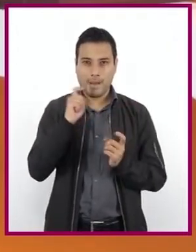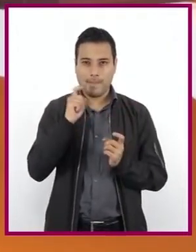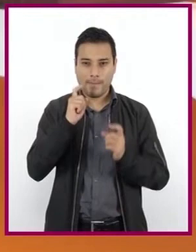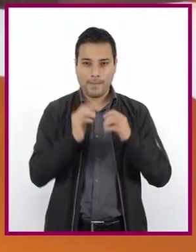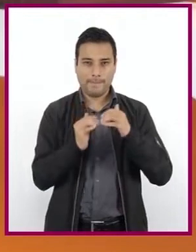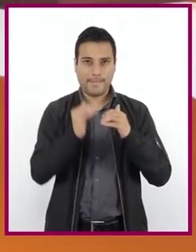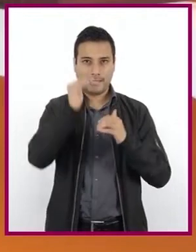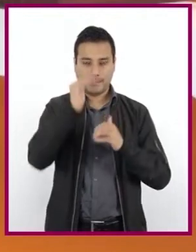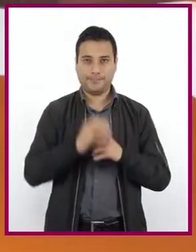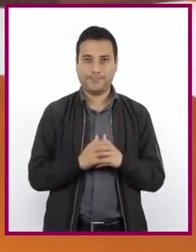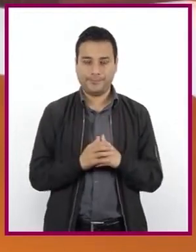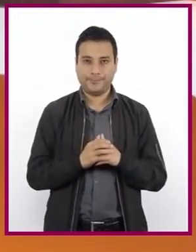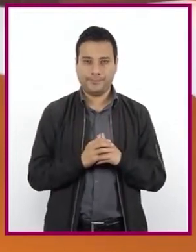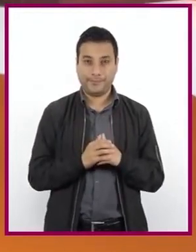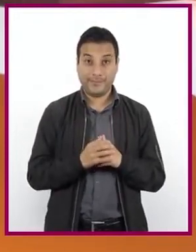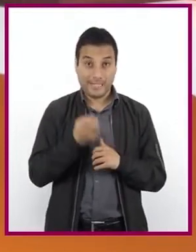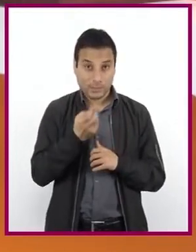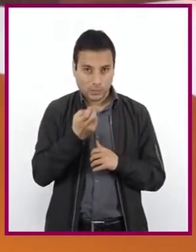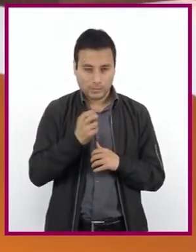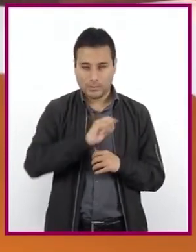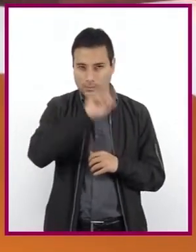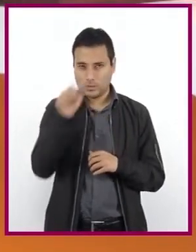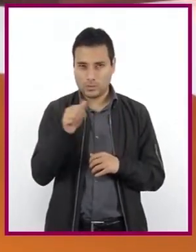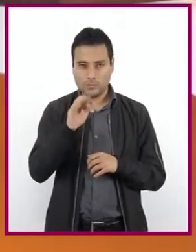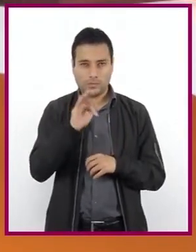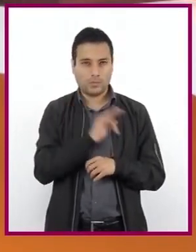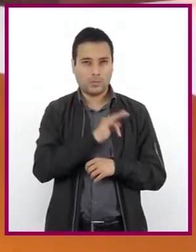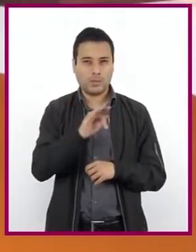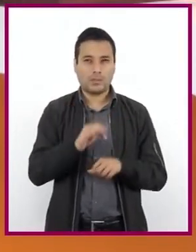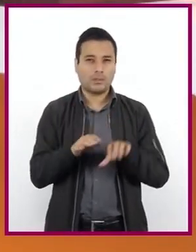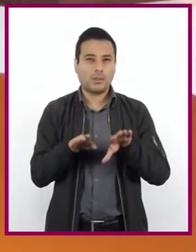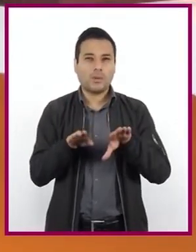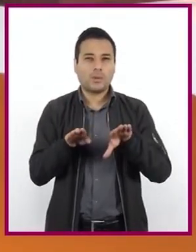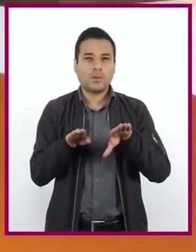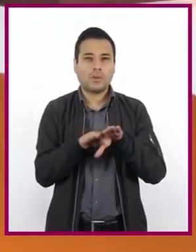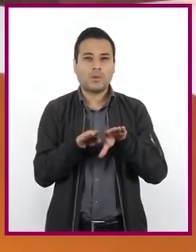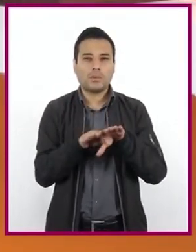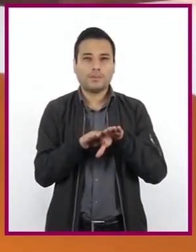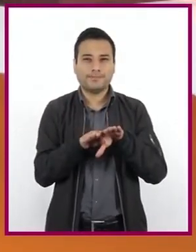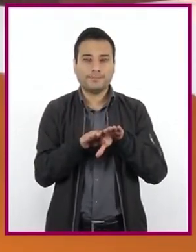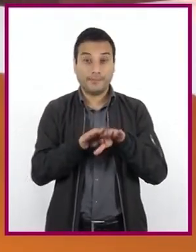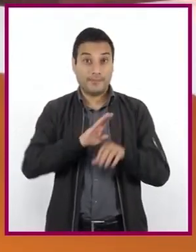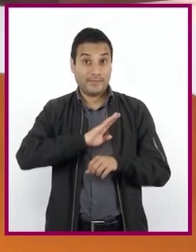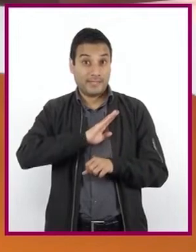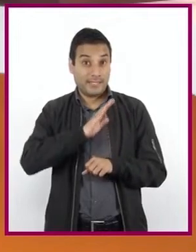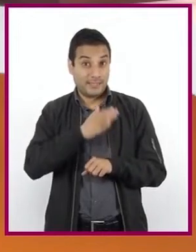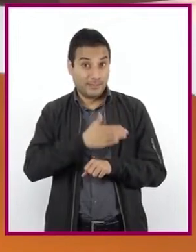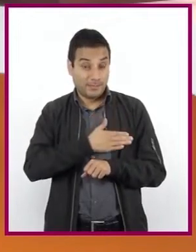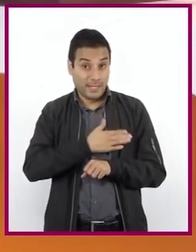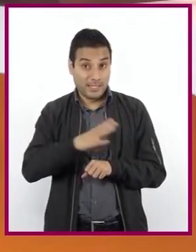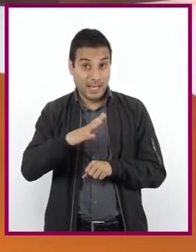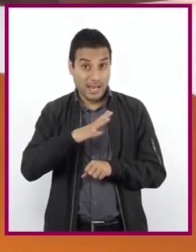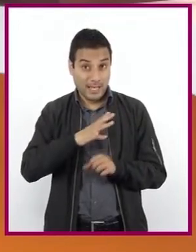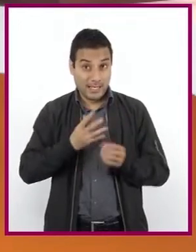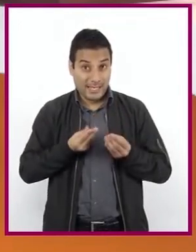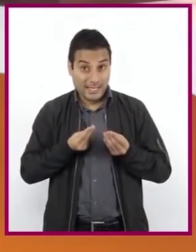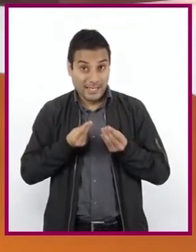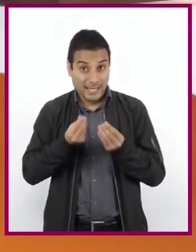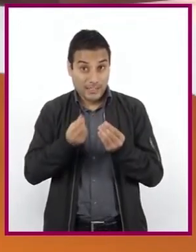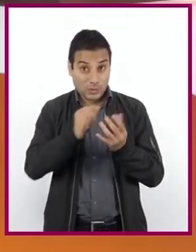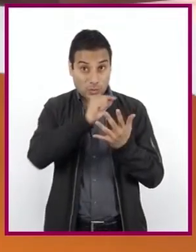ello contribuir a nivelar la balanza de pagos que España debía realizar